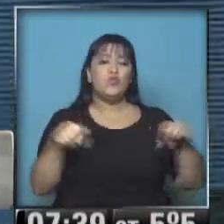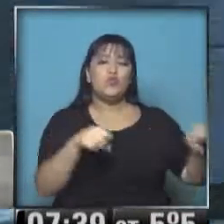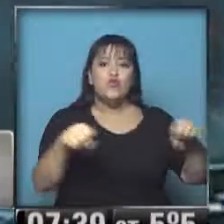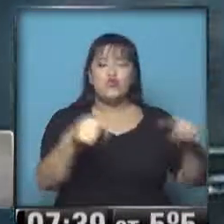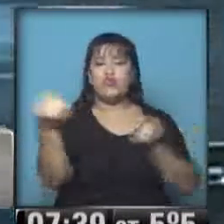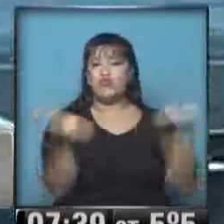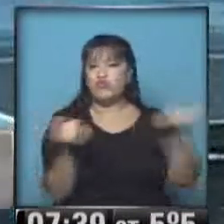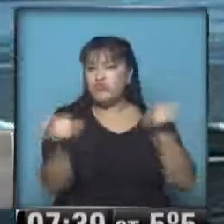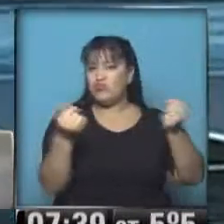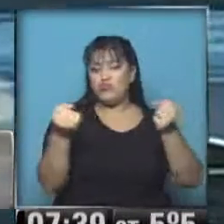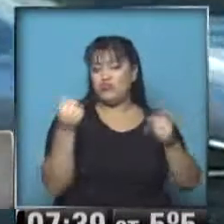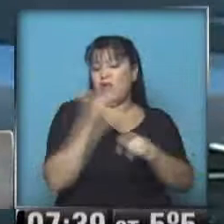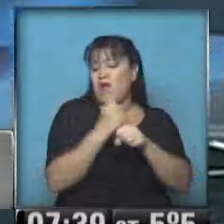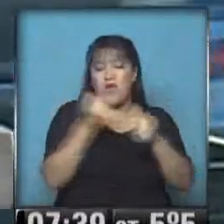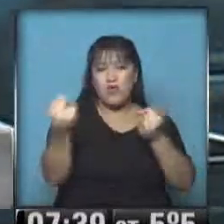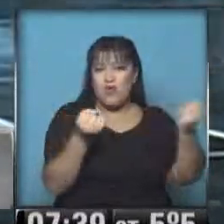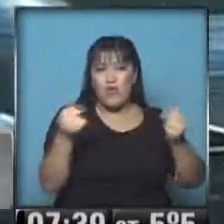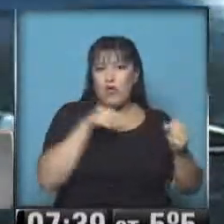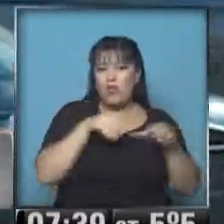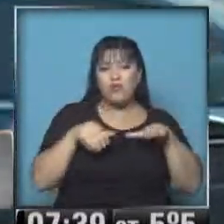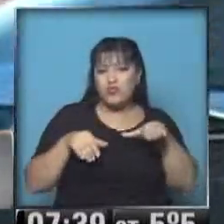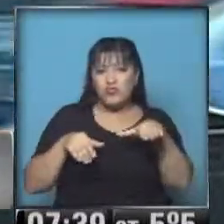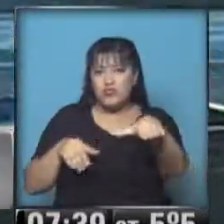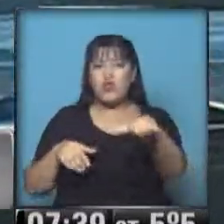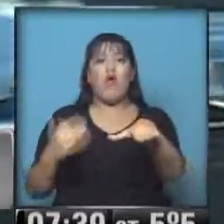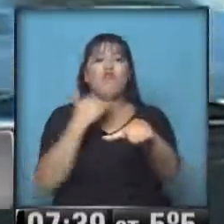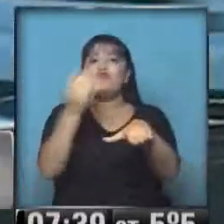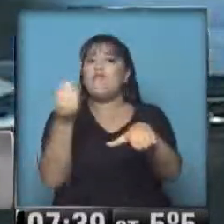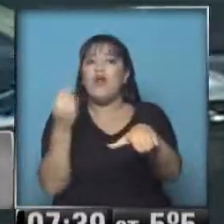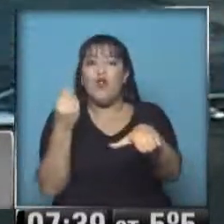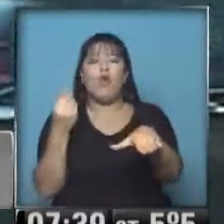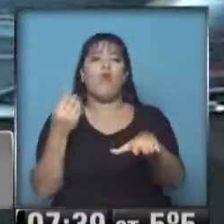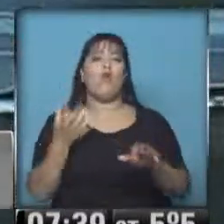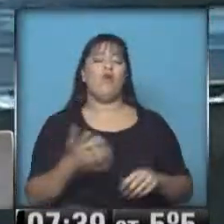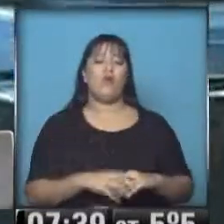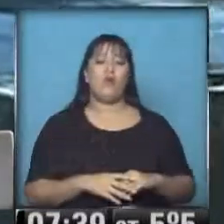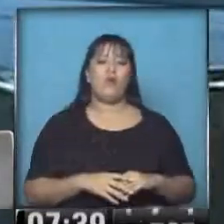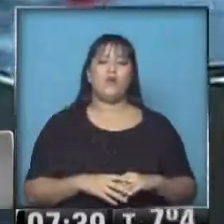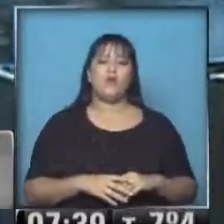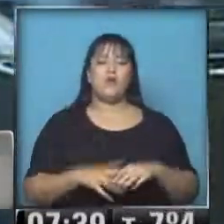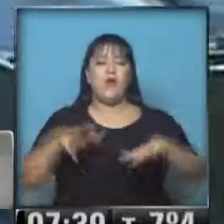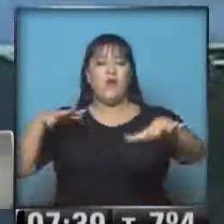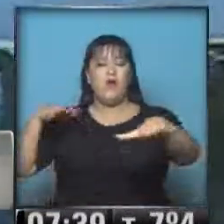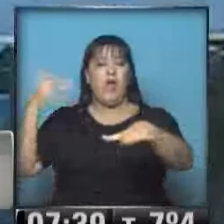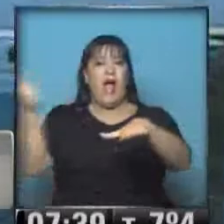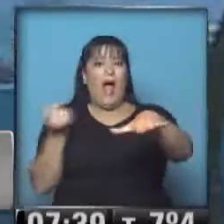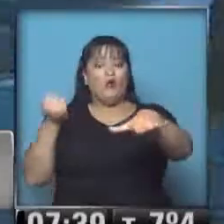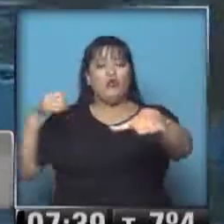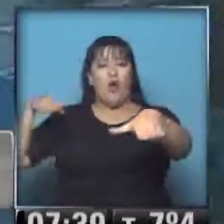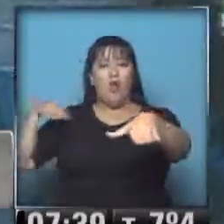autopista cuando por circunstancias que se ignoran fue embestido en la parte de atrás por un automóvil